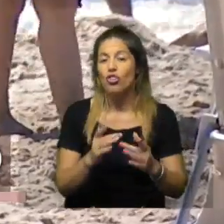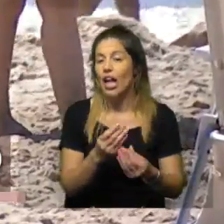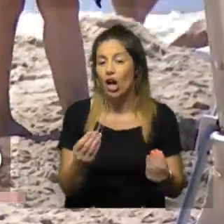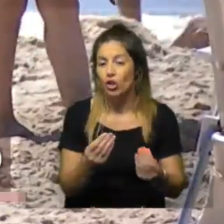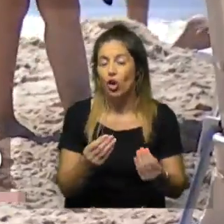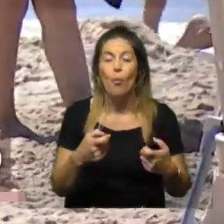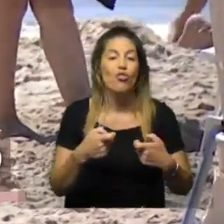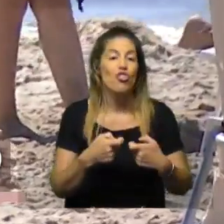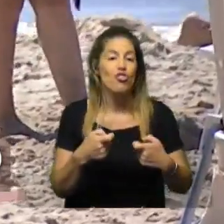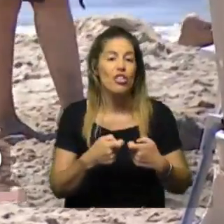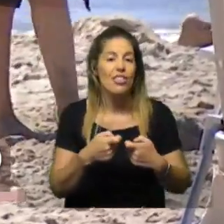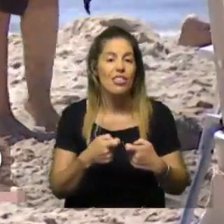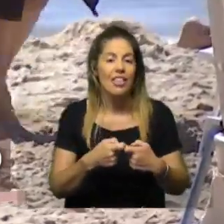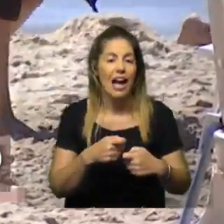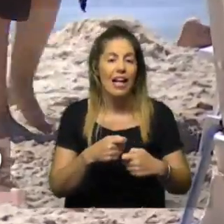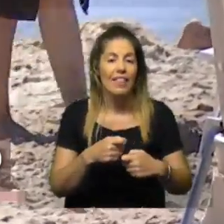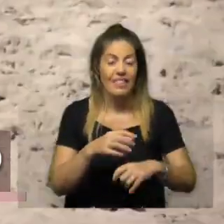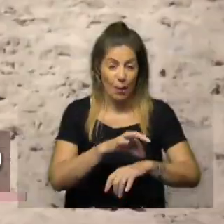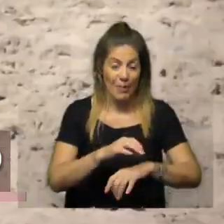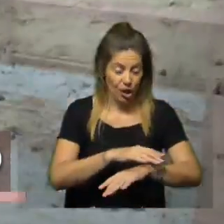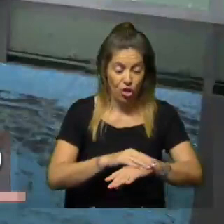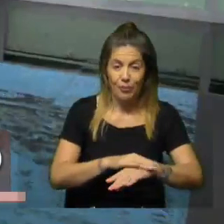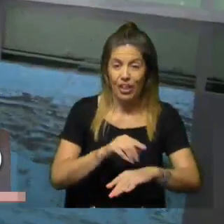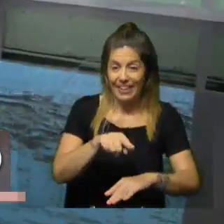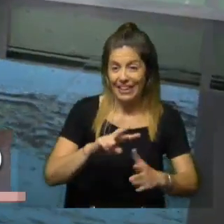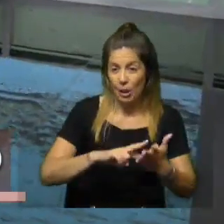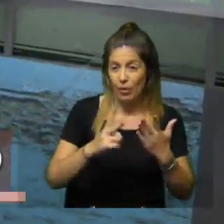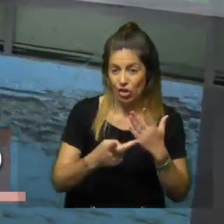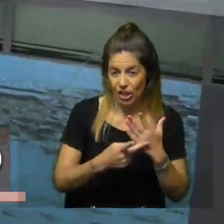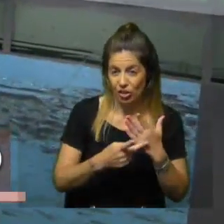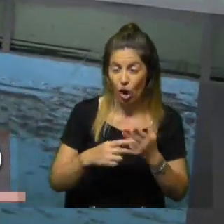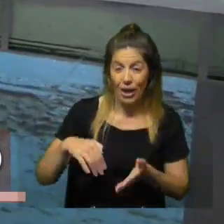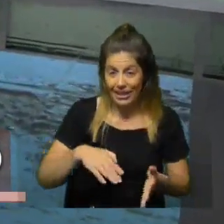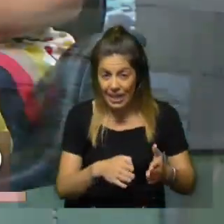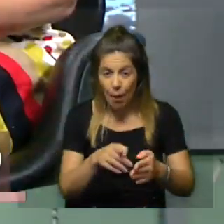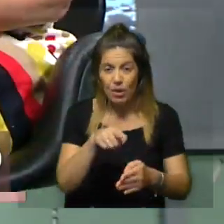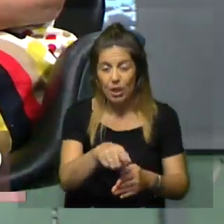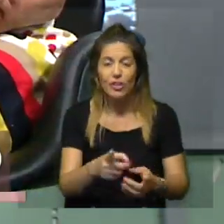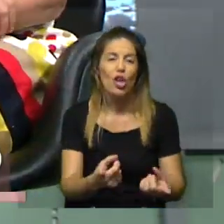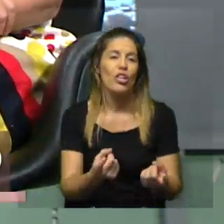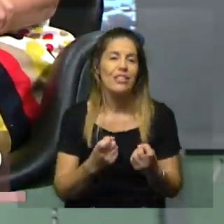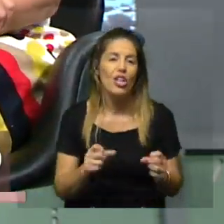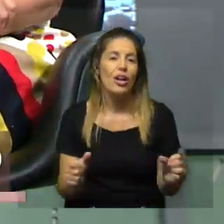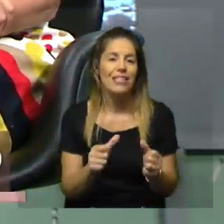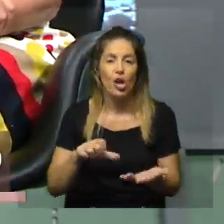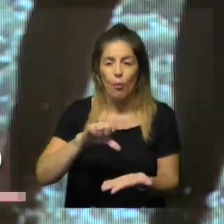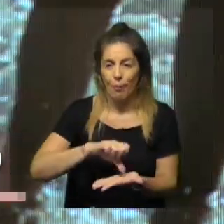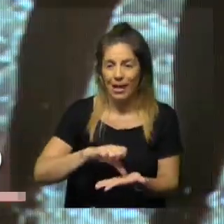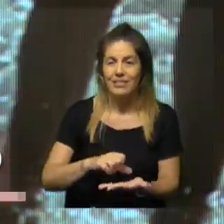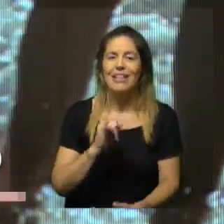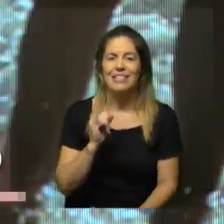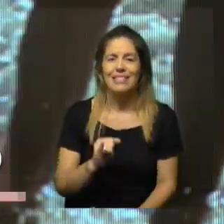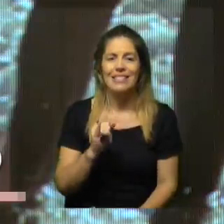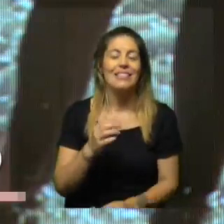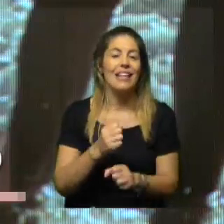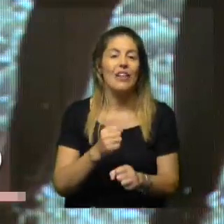la sociedad de dermatología, de este proyecto, ¿iría por ese camino lo que es necesario hacer como país? Sí, está trabajando en